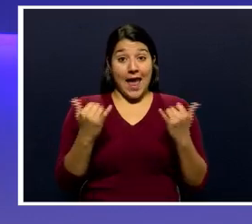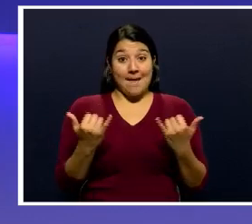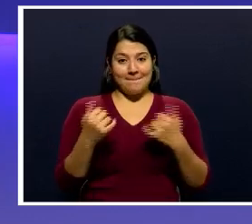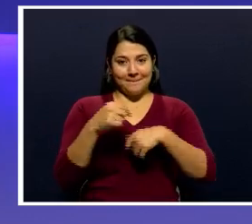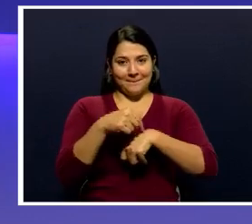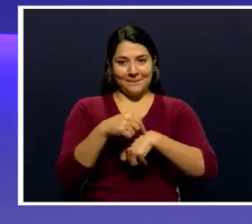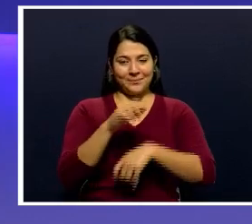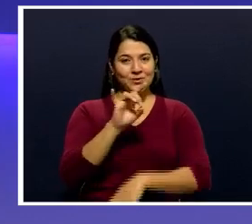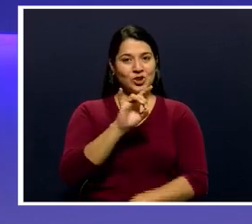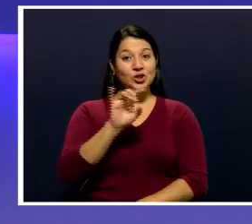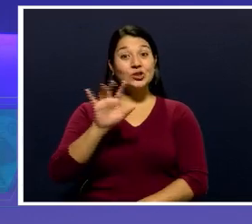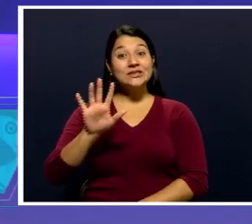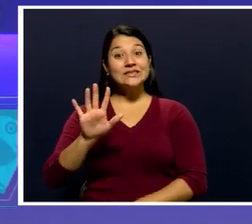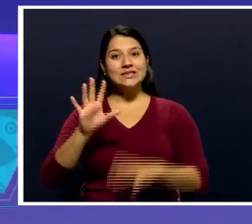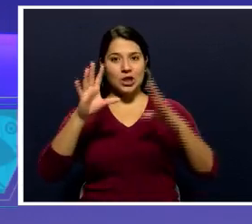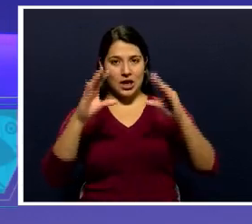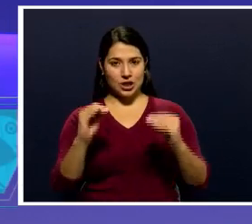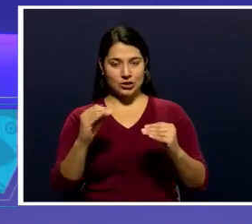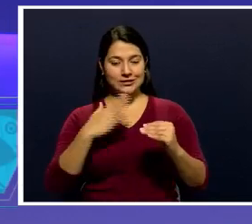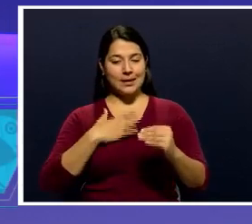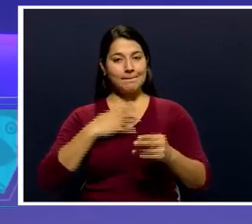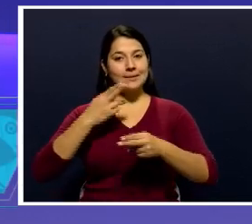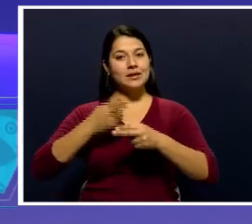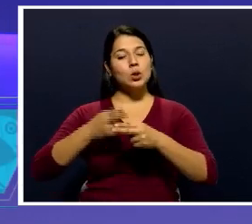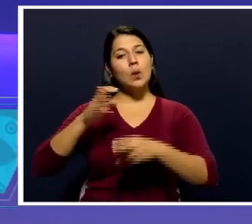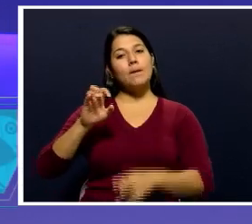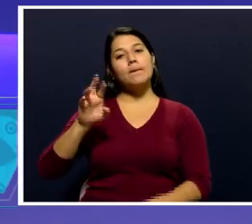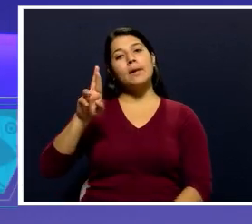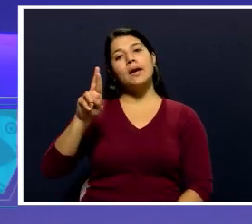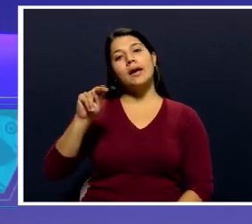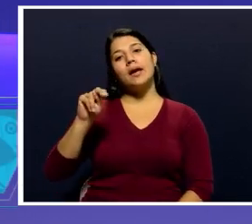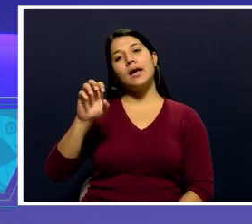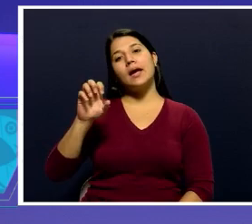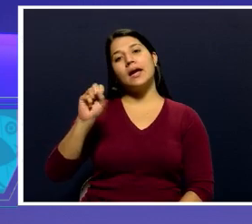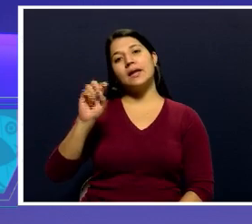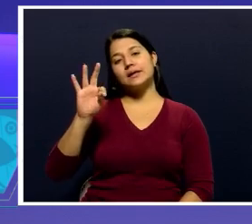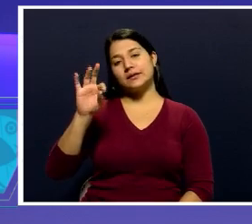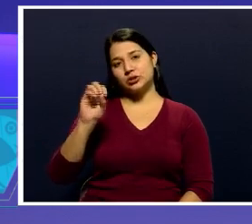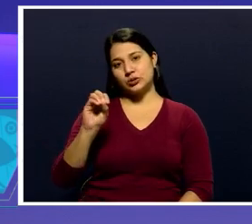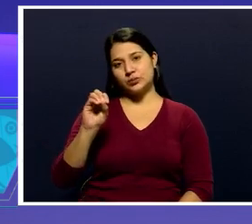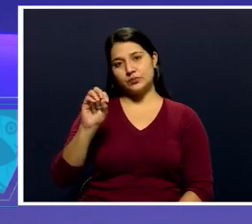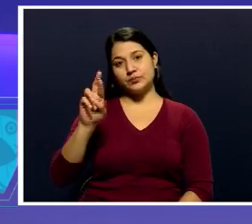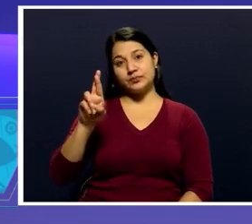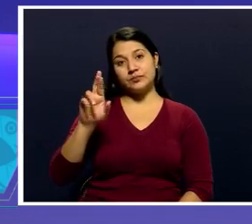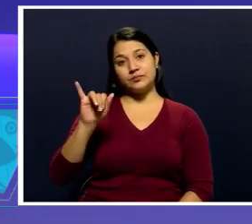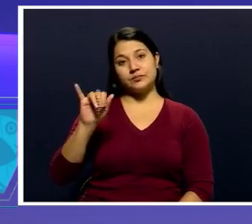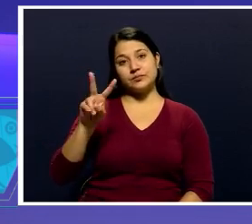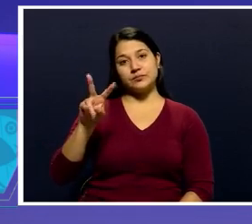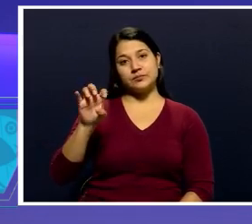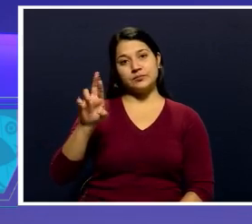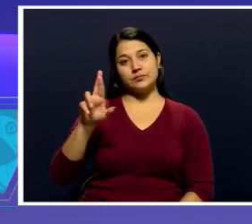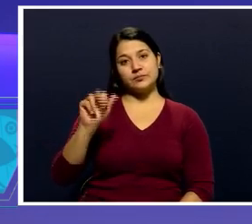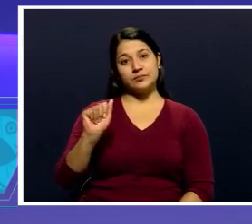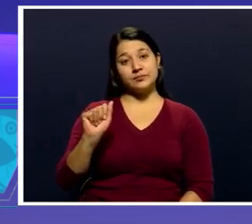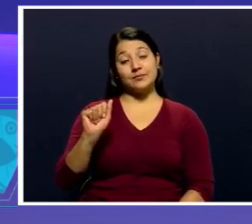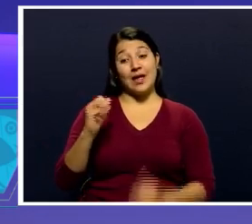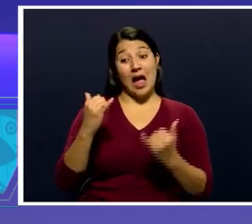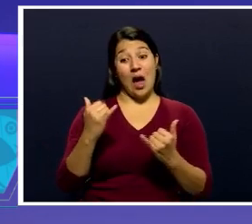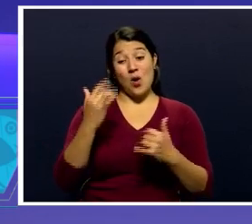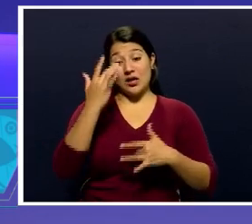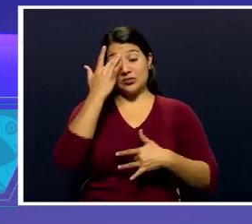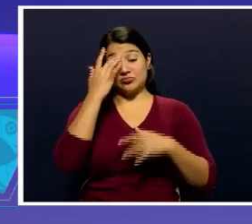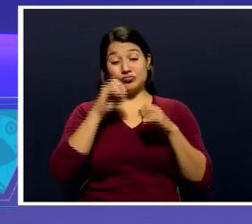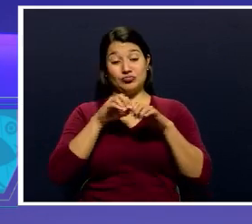las 8:05 de la noche, soy Ernesto Rivera. La pandemia nos empuja a una nueva forma